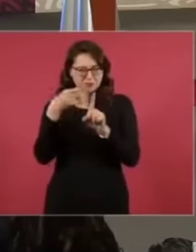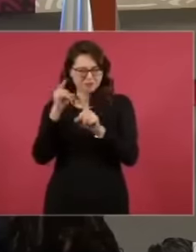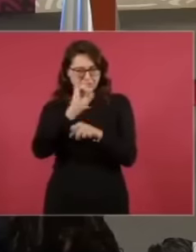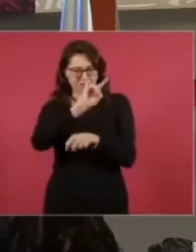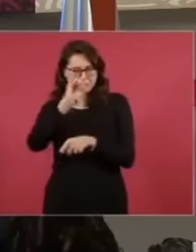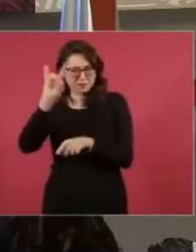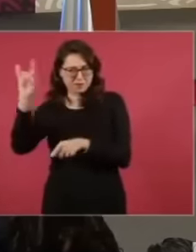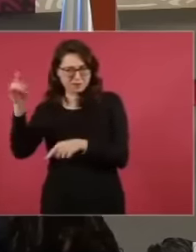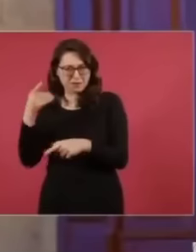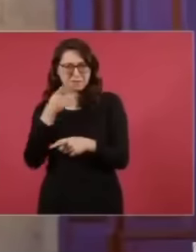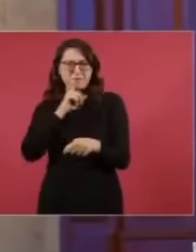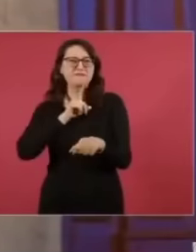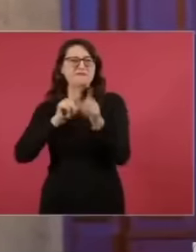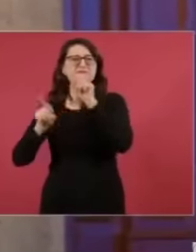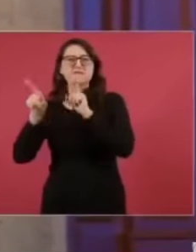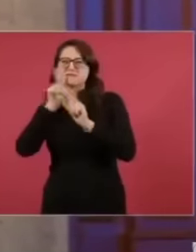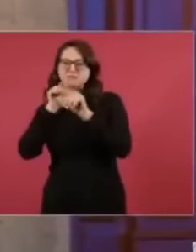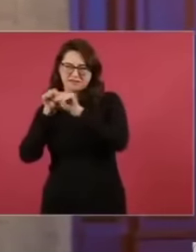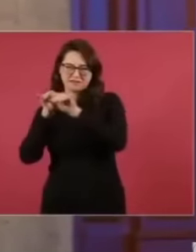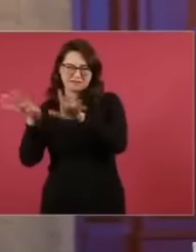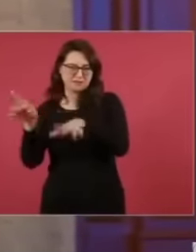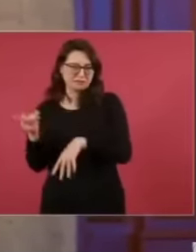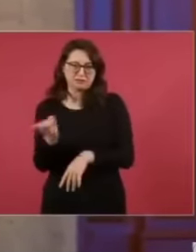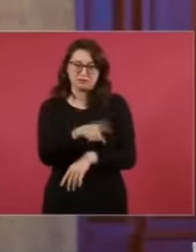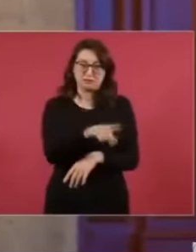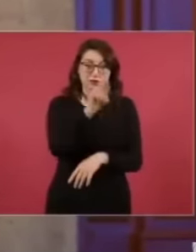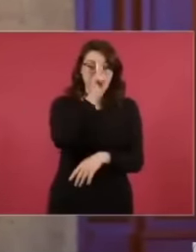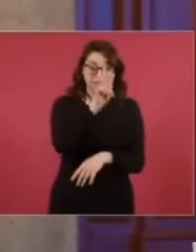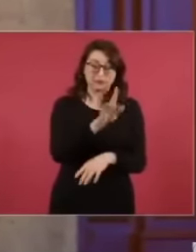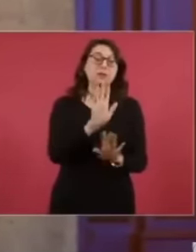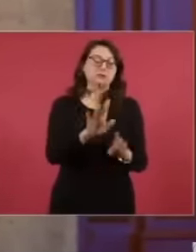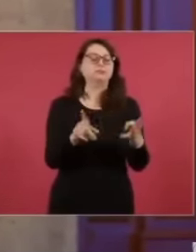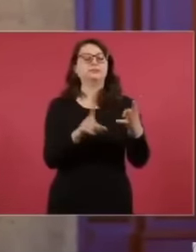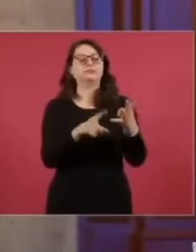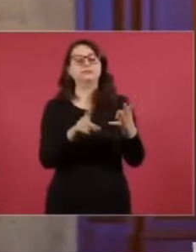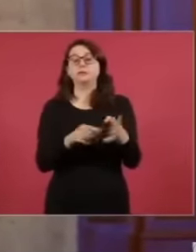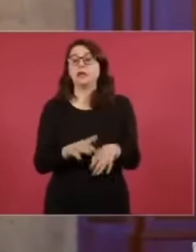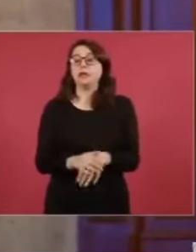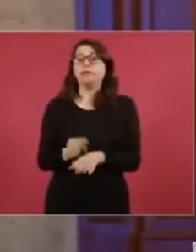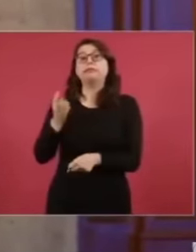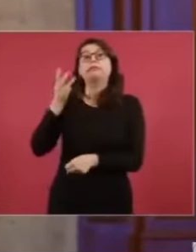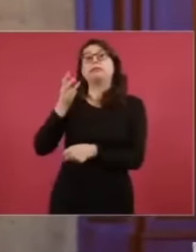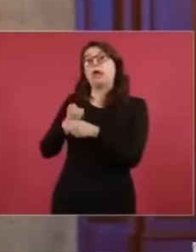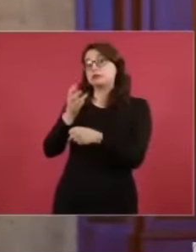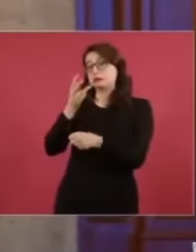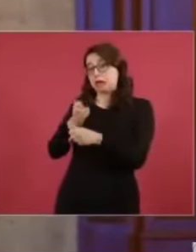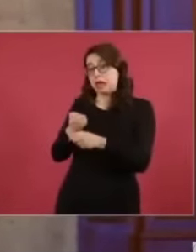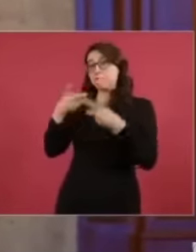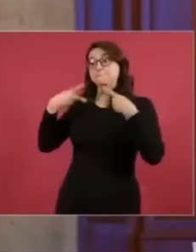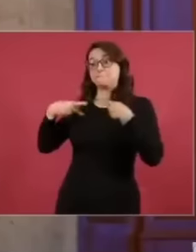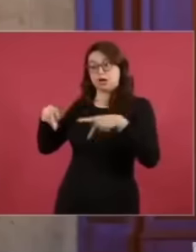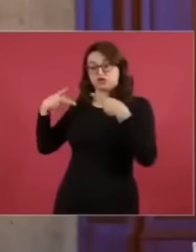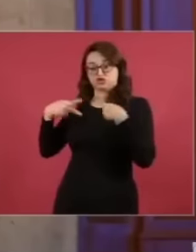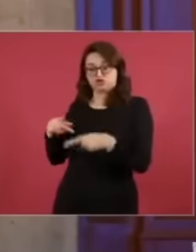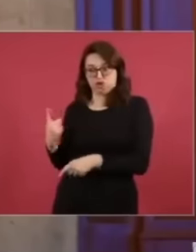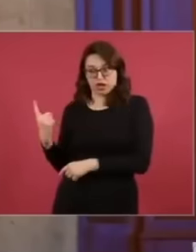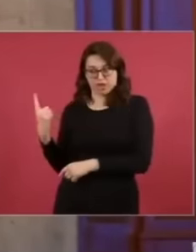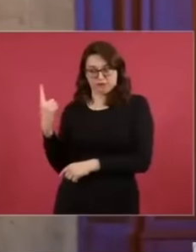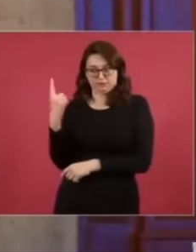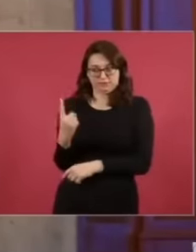Cuatro, un tercer informante contó a los investigadores, no sé